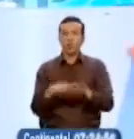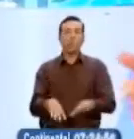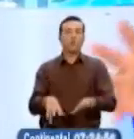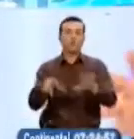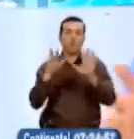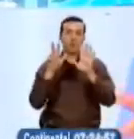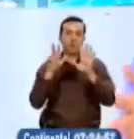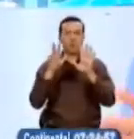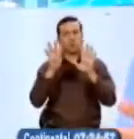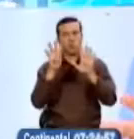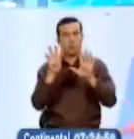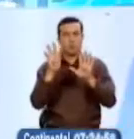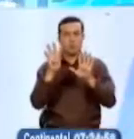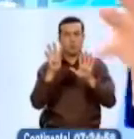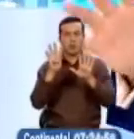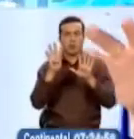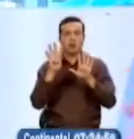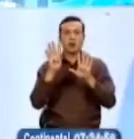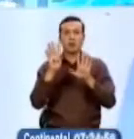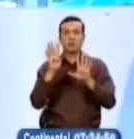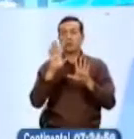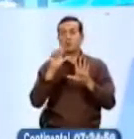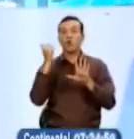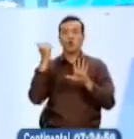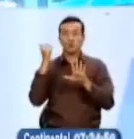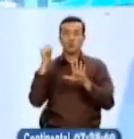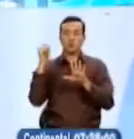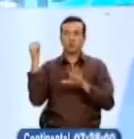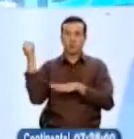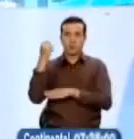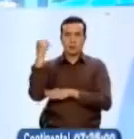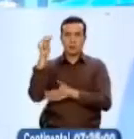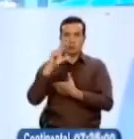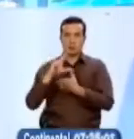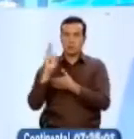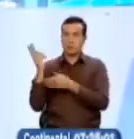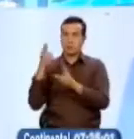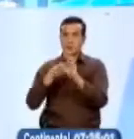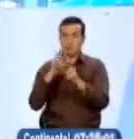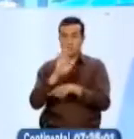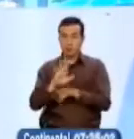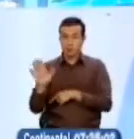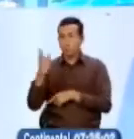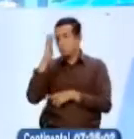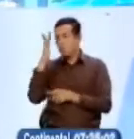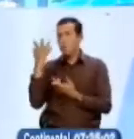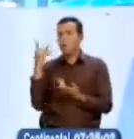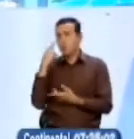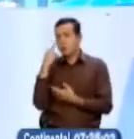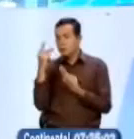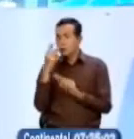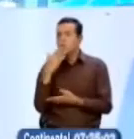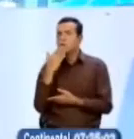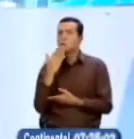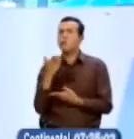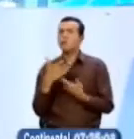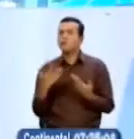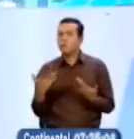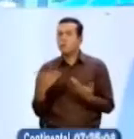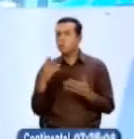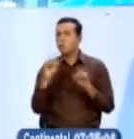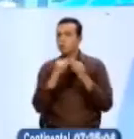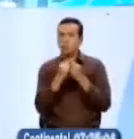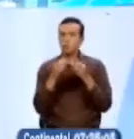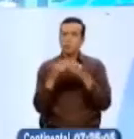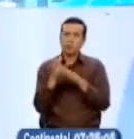89 productores de otros tantos festivales de américa latina que estarán presentes porque porque quieren ver también cómo están los